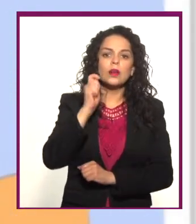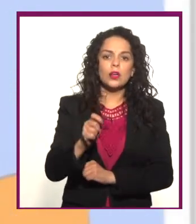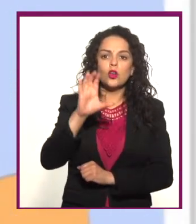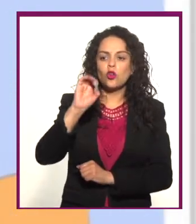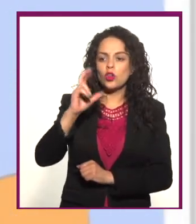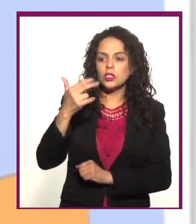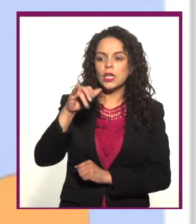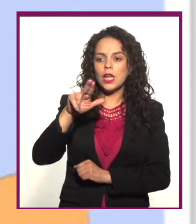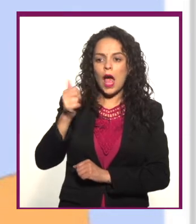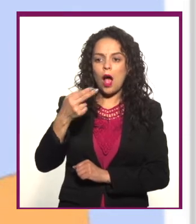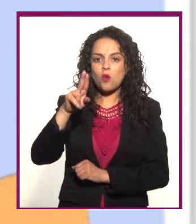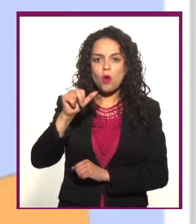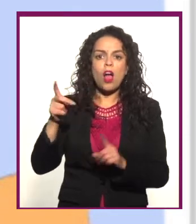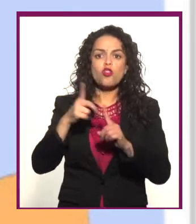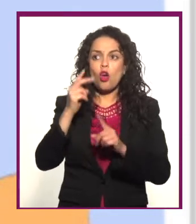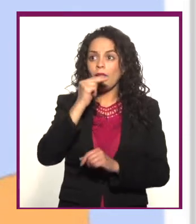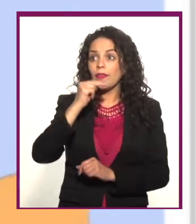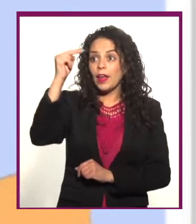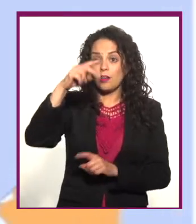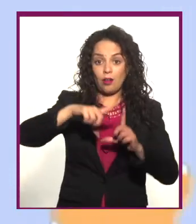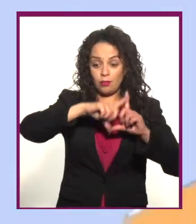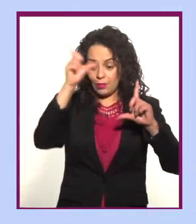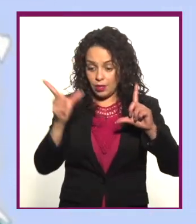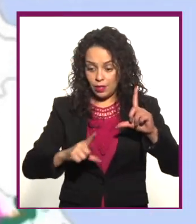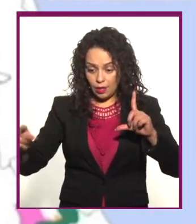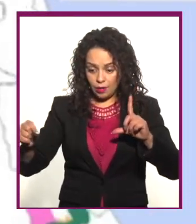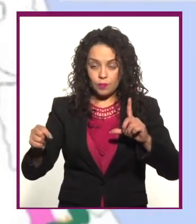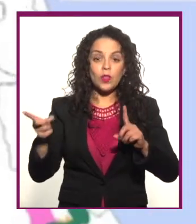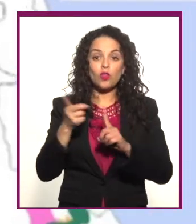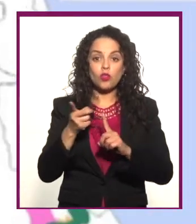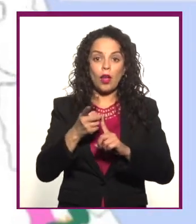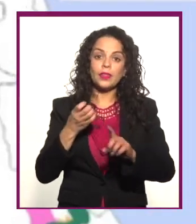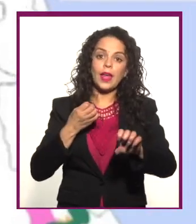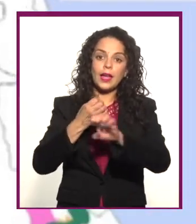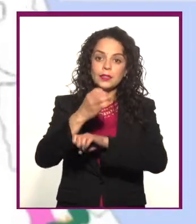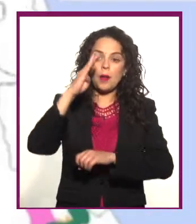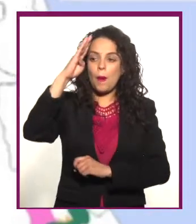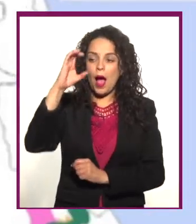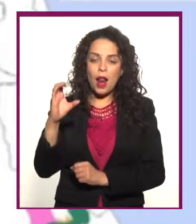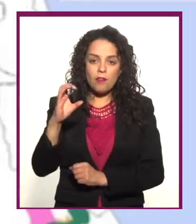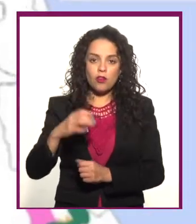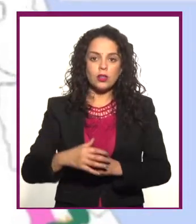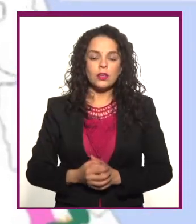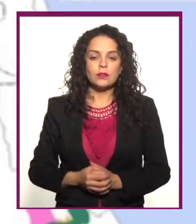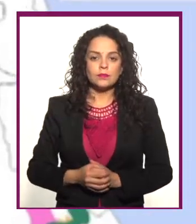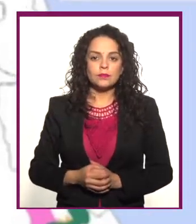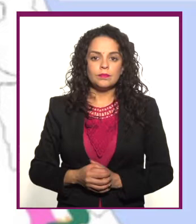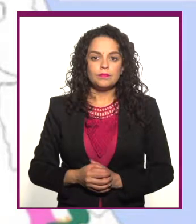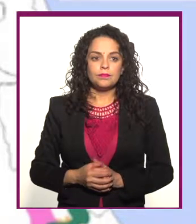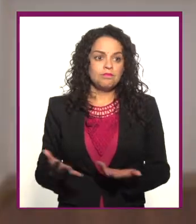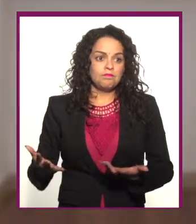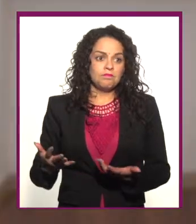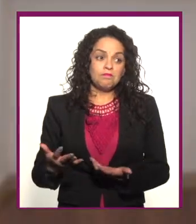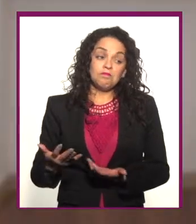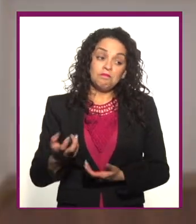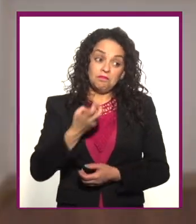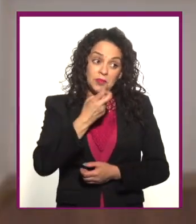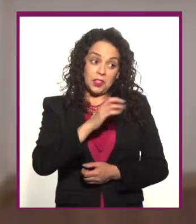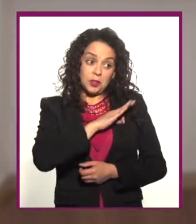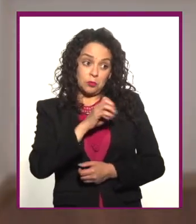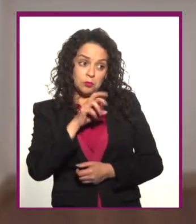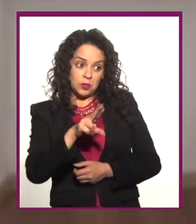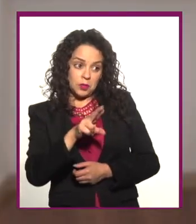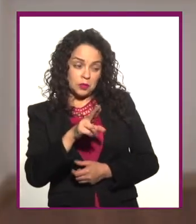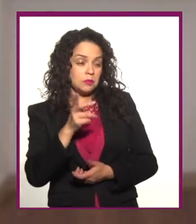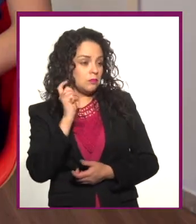como la familia Cochiminagua, que se ubica al norte del país, principalmente en el estado de Baja California. Tal vez esto no les